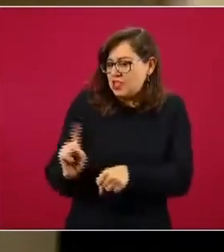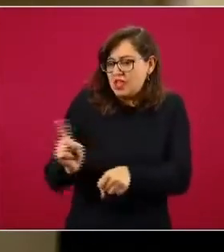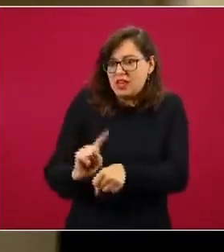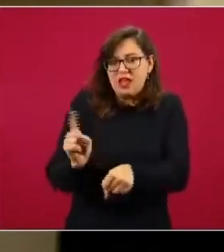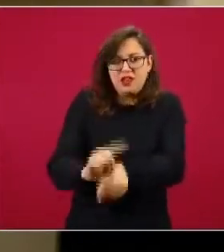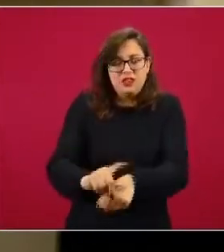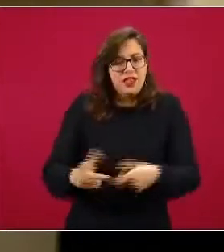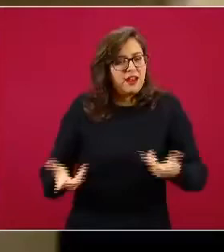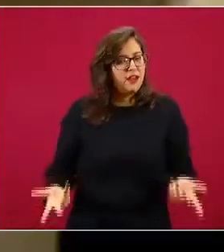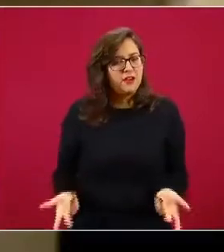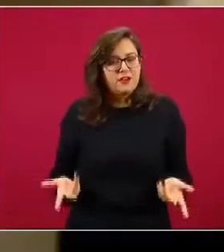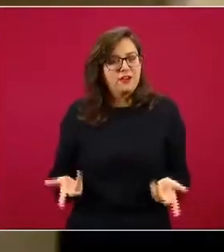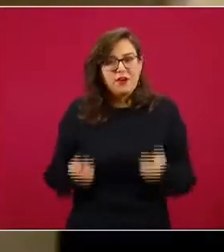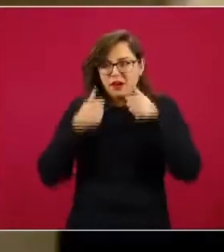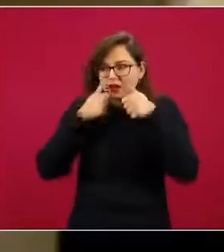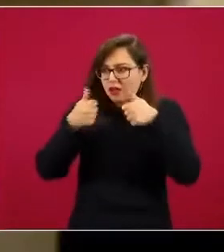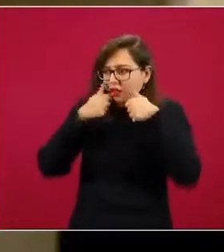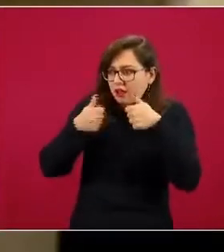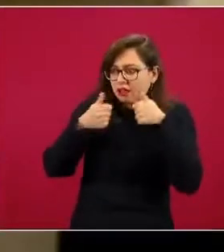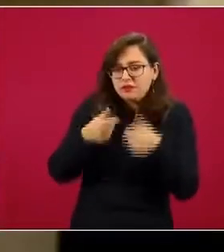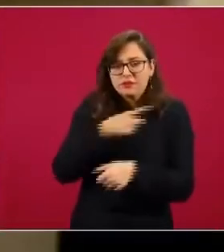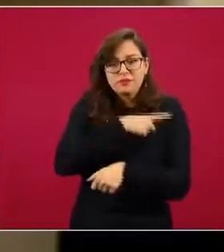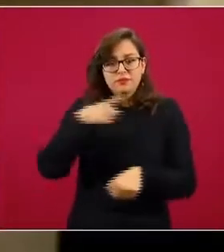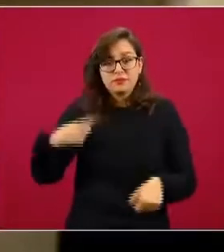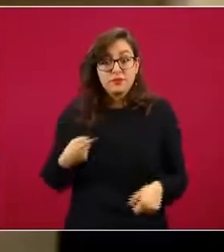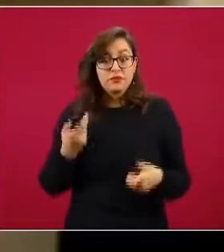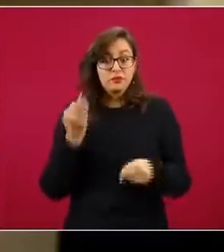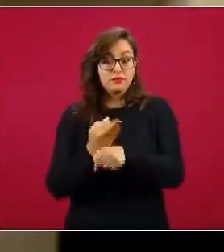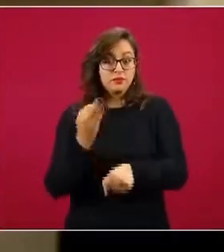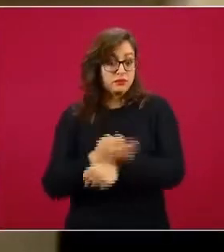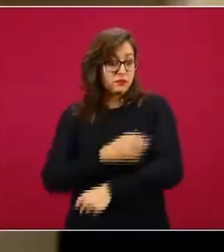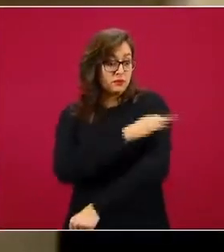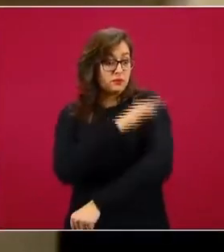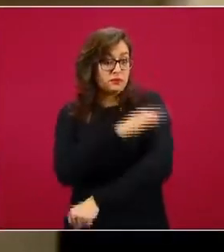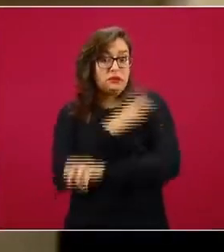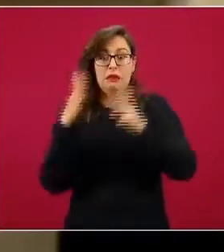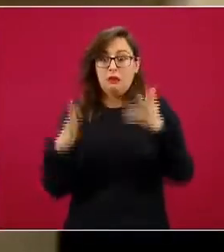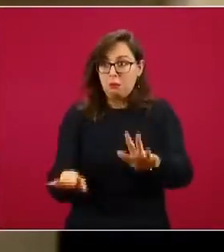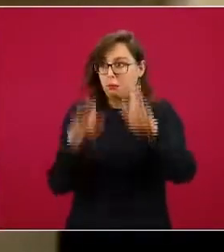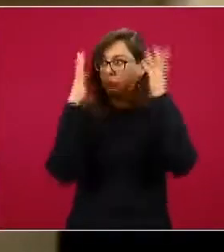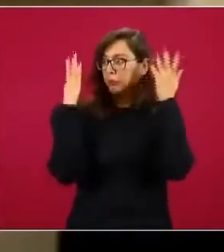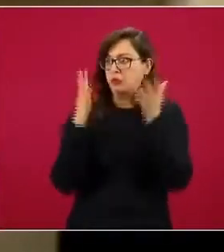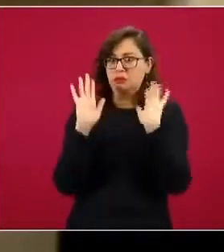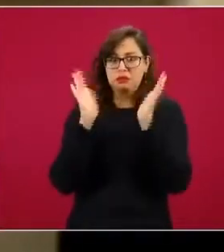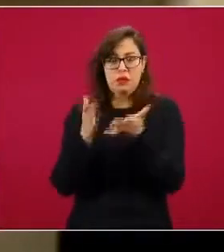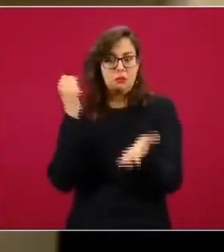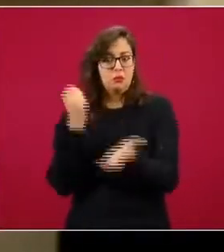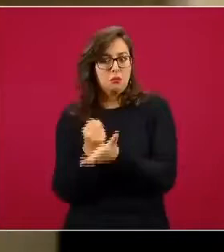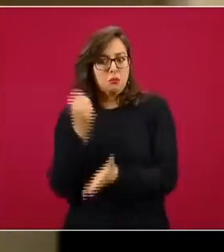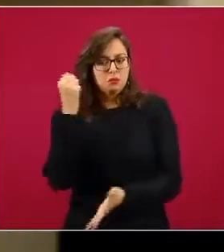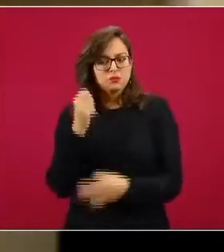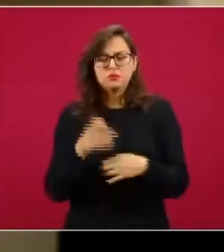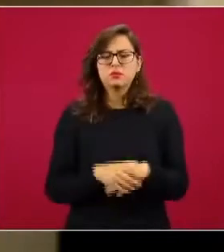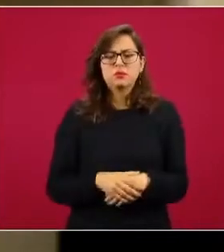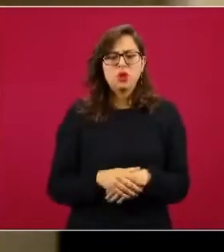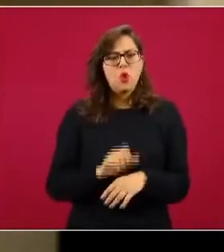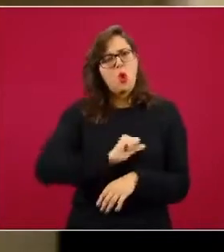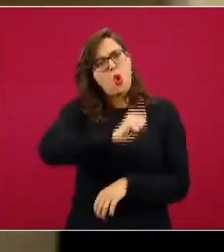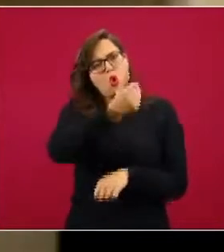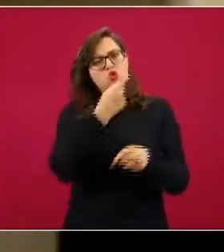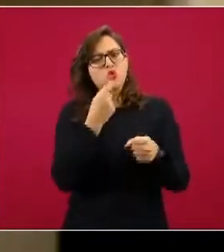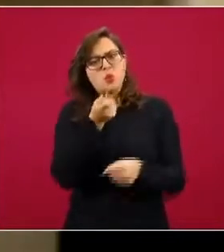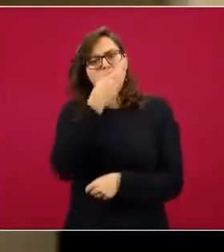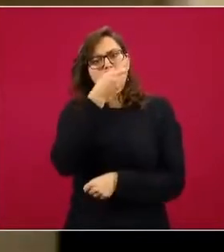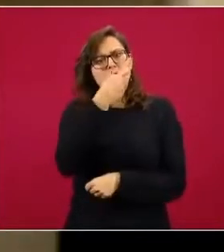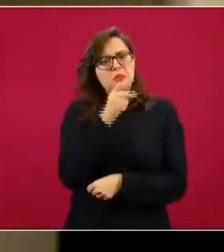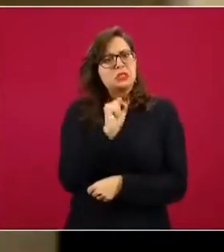las prisas de la vacuna contra COVID, el momento en el que salga, van a acelerar esto. ¿Por qué sí a estos medicamentos,